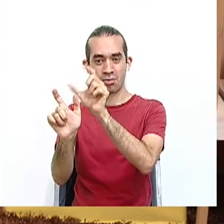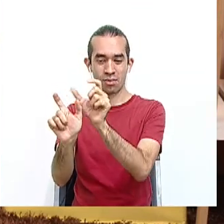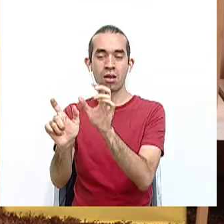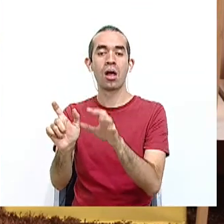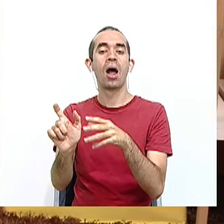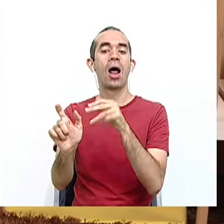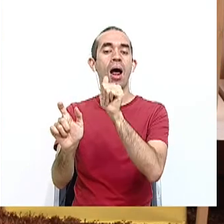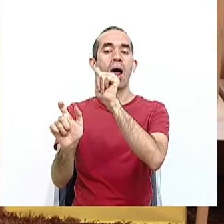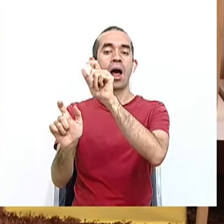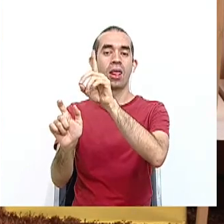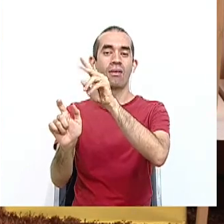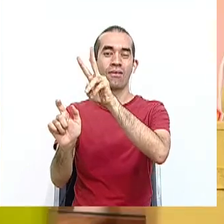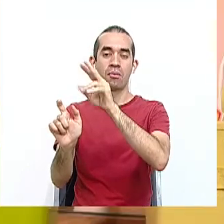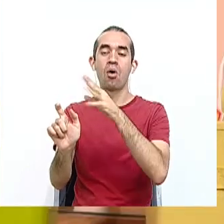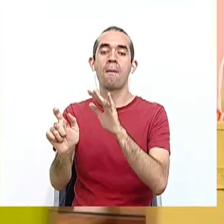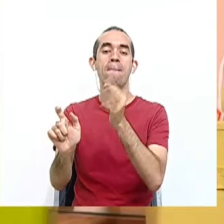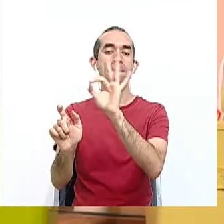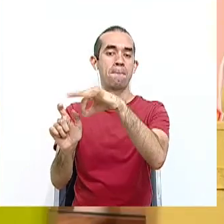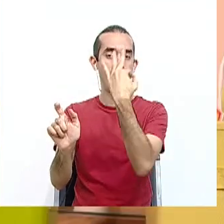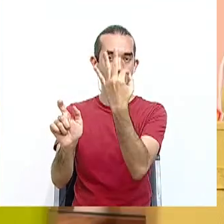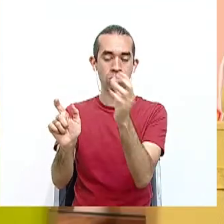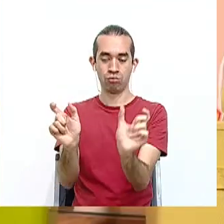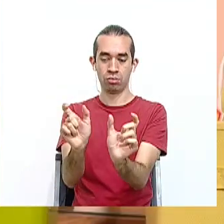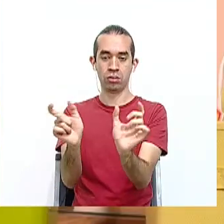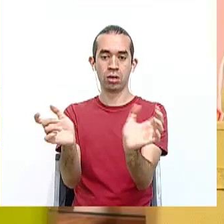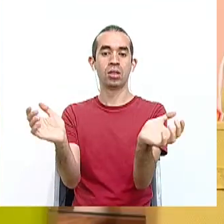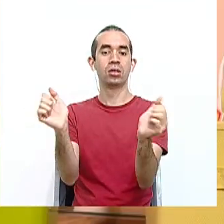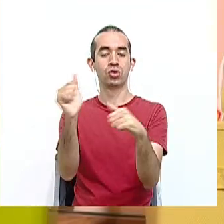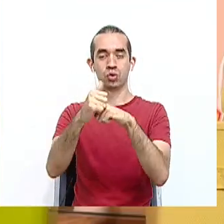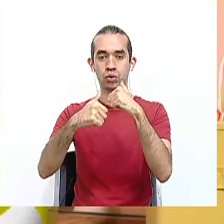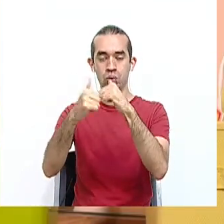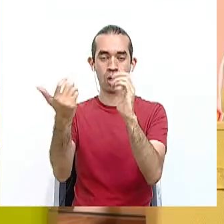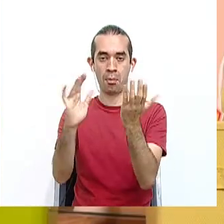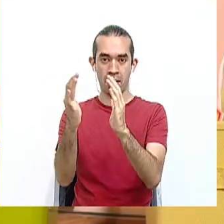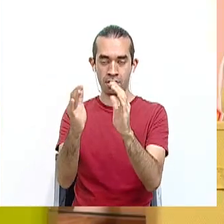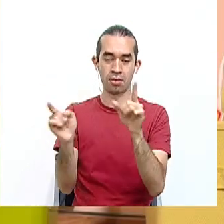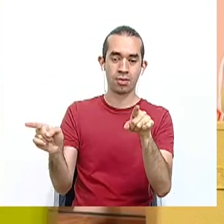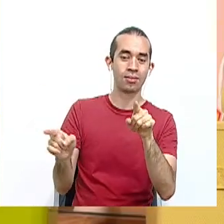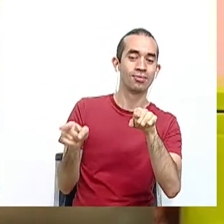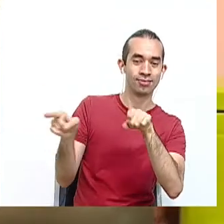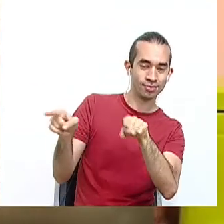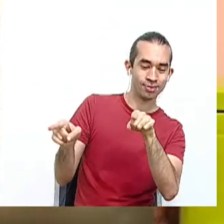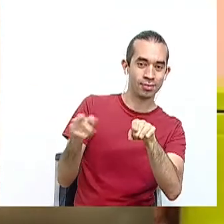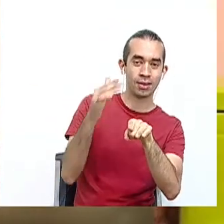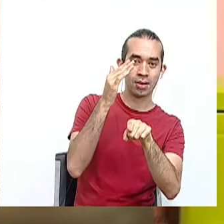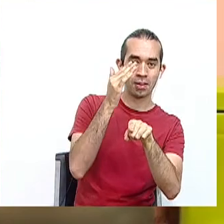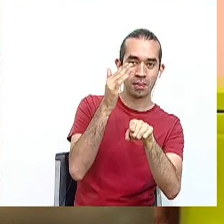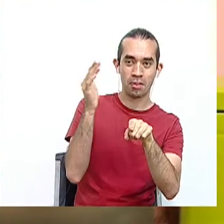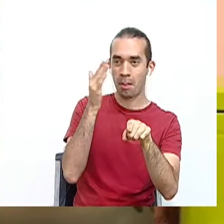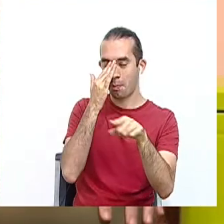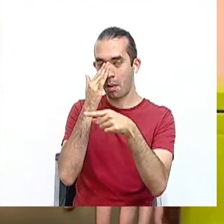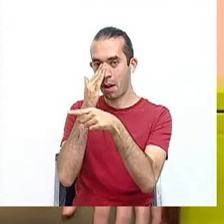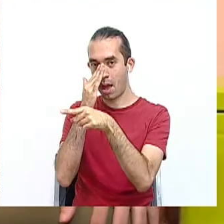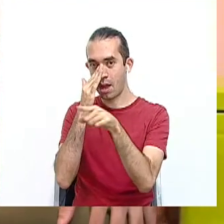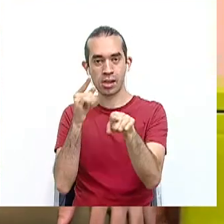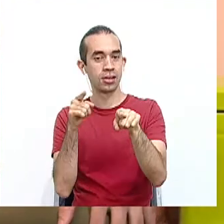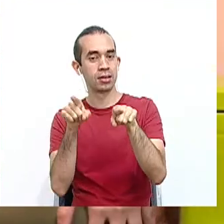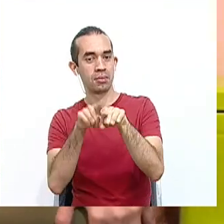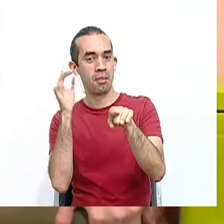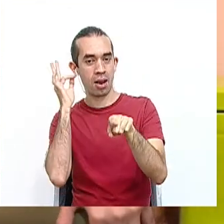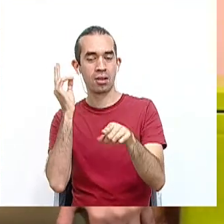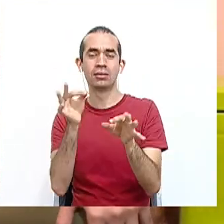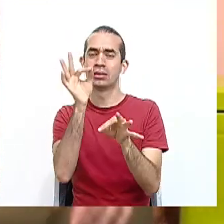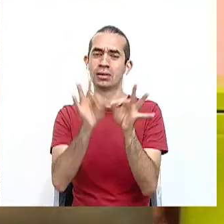forman una estructura comparativa. Entonces aquí la comparación es entre mi hermana y mi mamá. Es súper sencillo poder distinguir